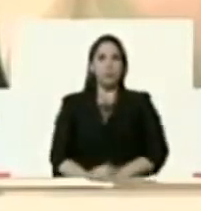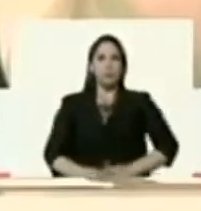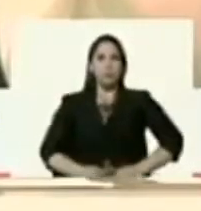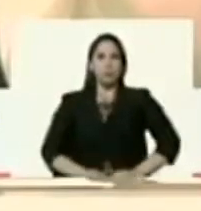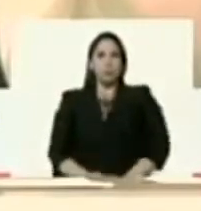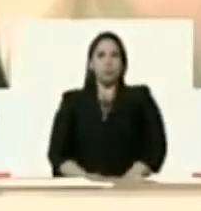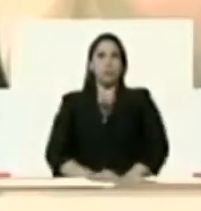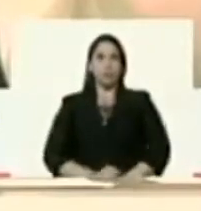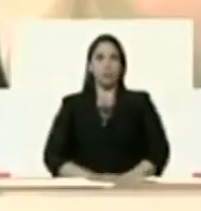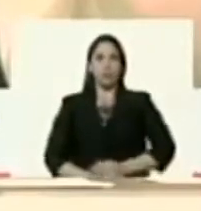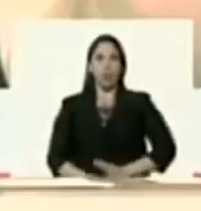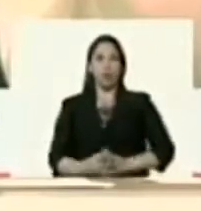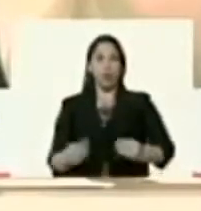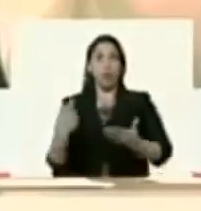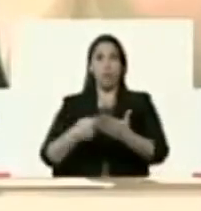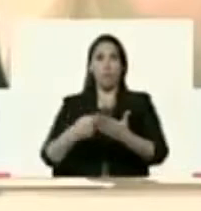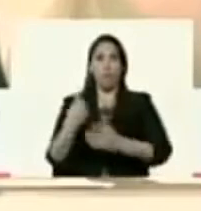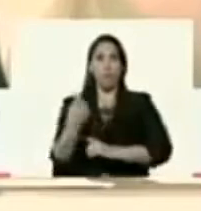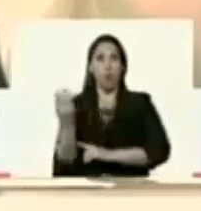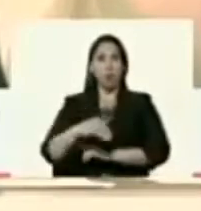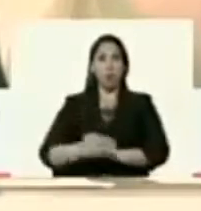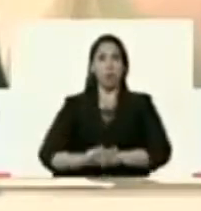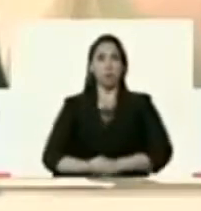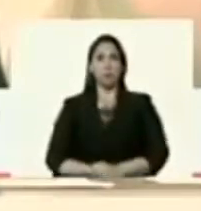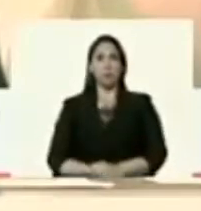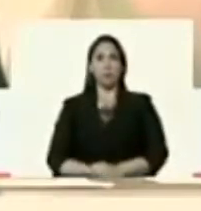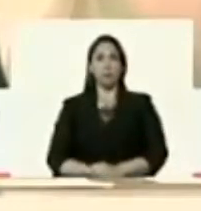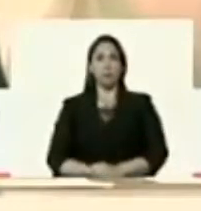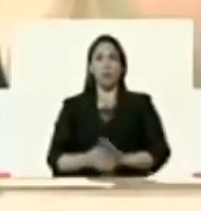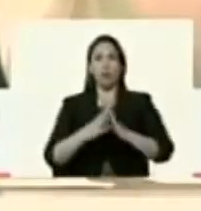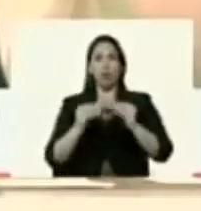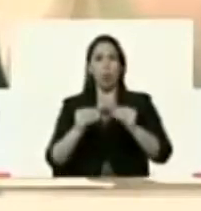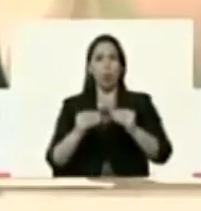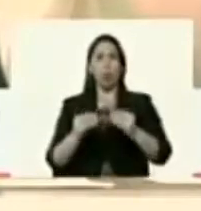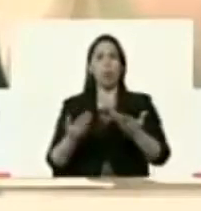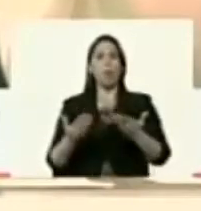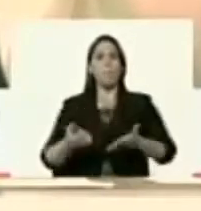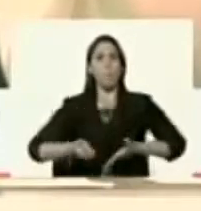de todas las deudas que hay, de todos los bonos.